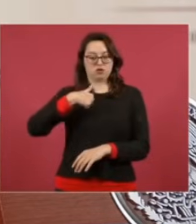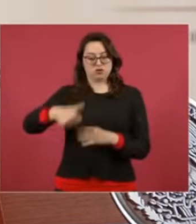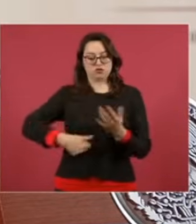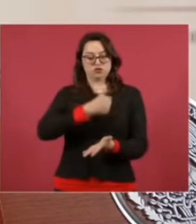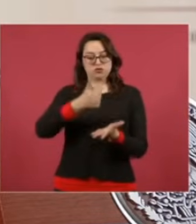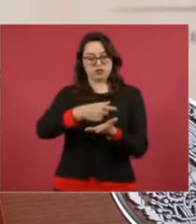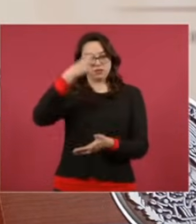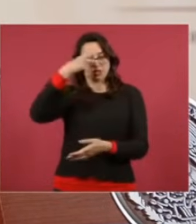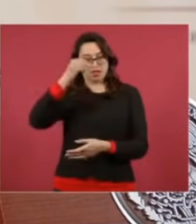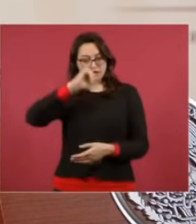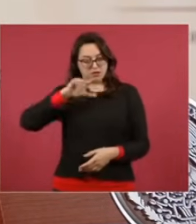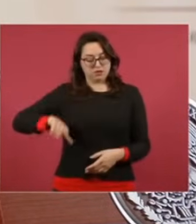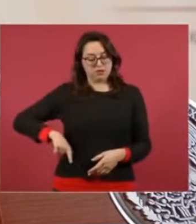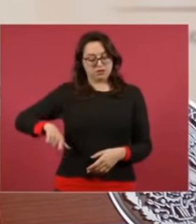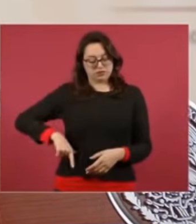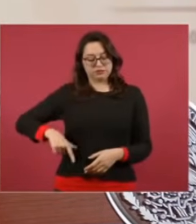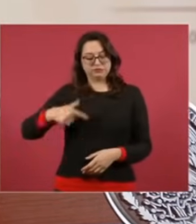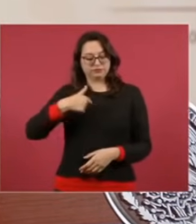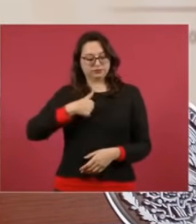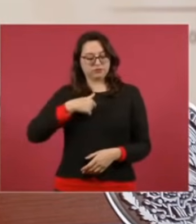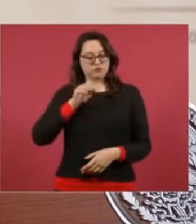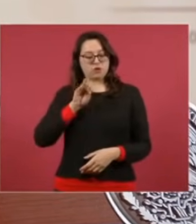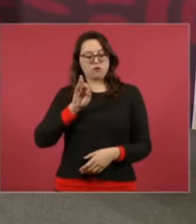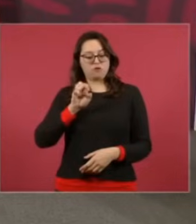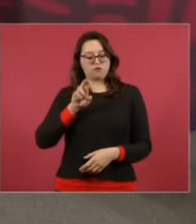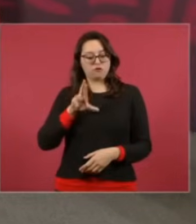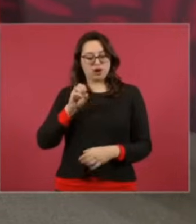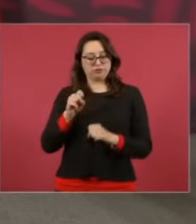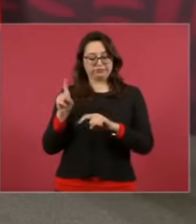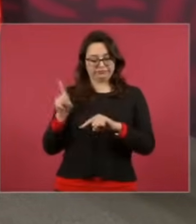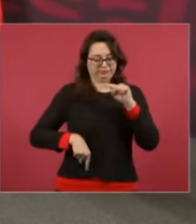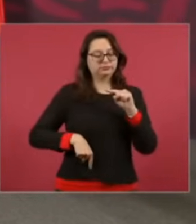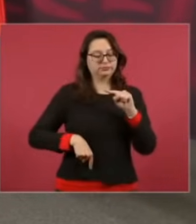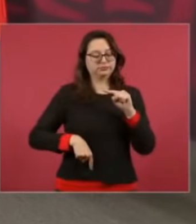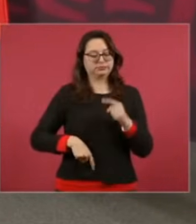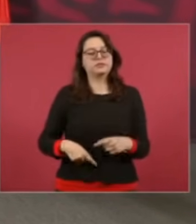el que era secretario de la Defensa de Fox, que ya falleció,